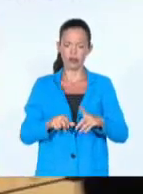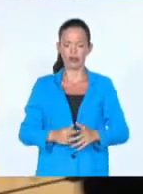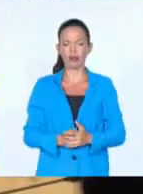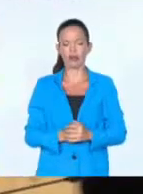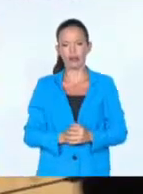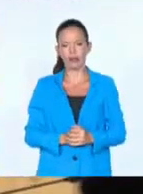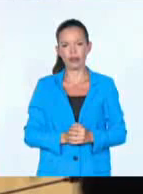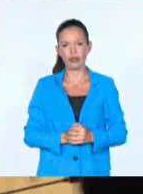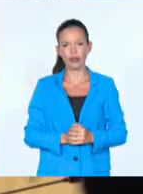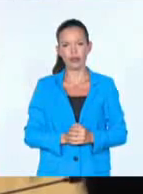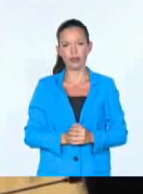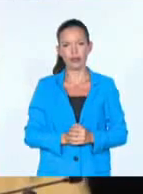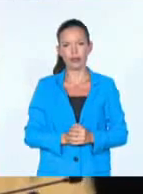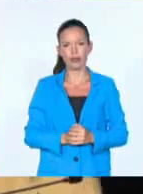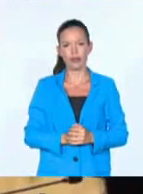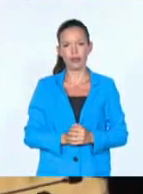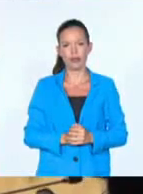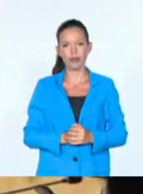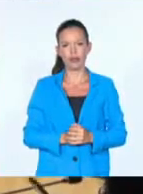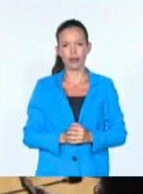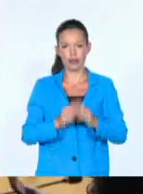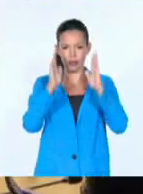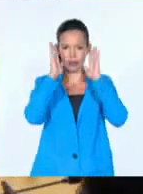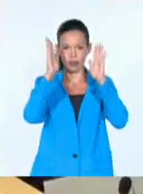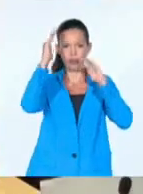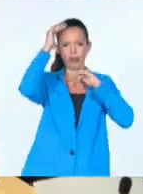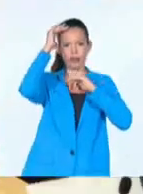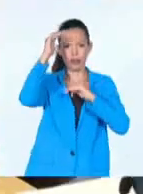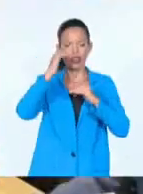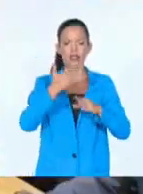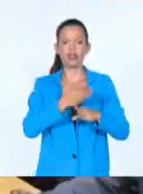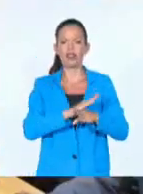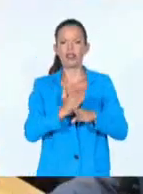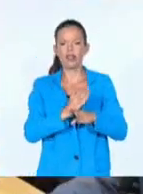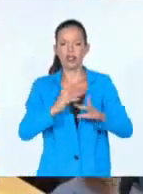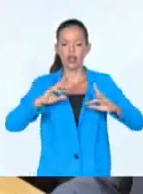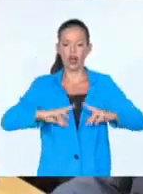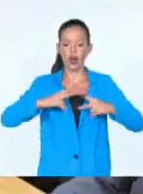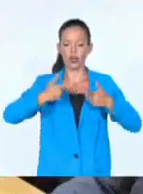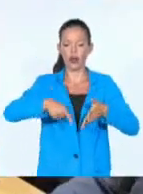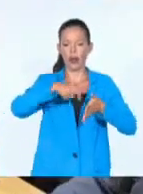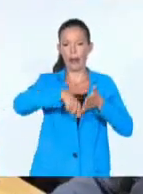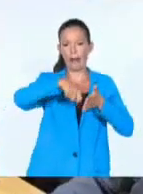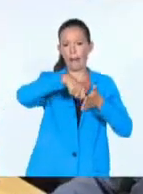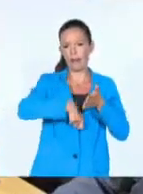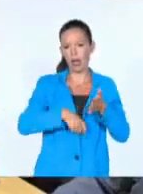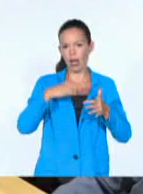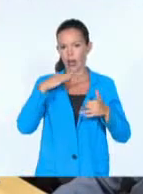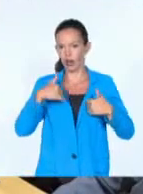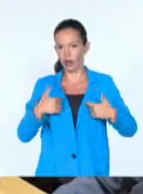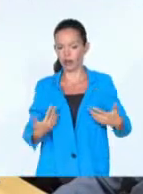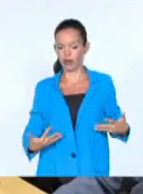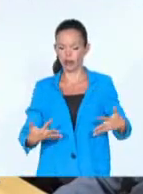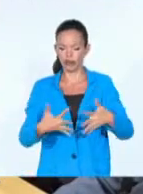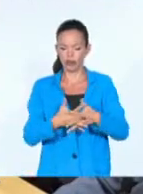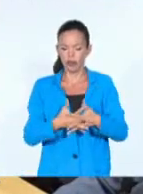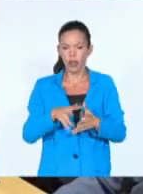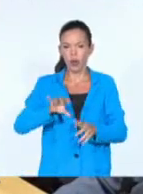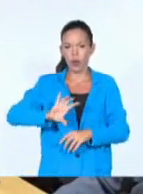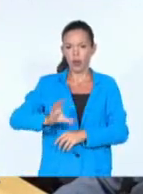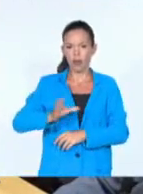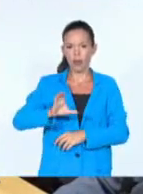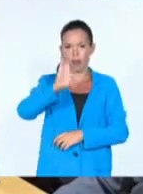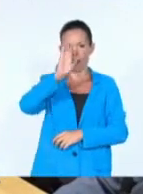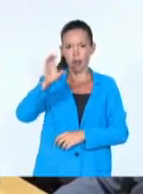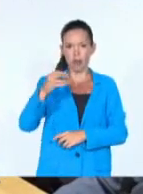tanto, un paso en esa dirección sería rediseñar y recapitalizar los bancos multilaterales de desarrollo para que estos puedan